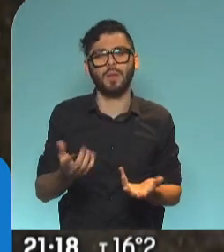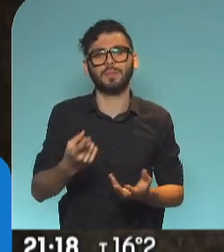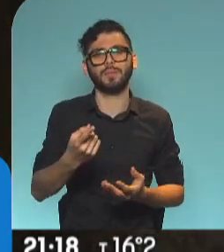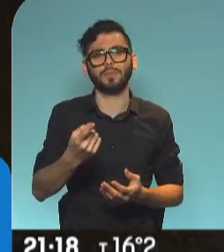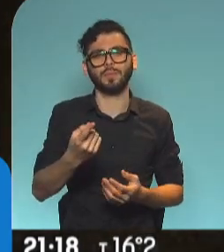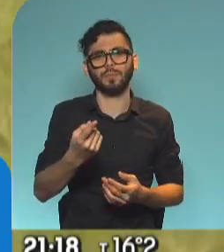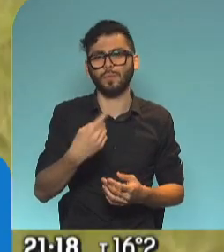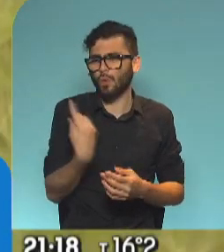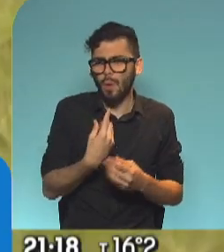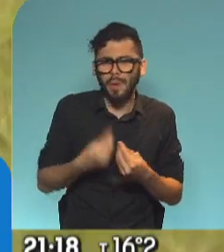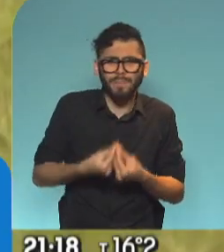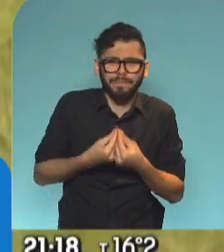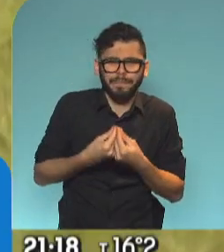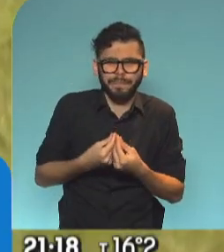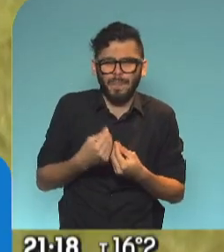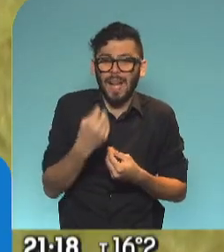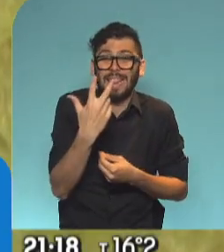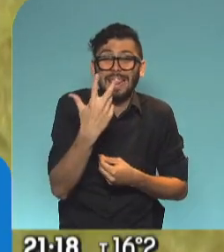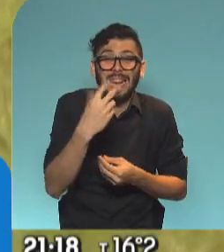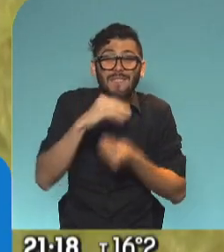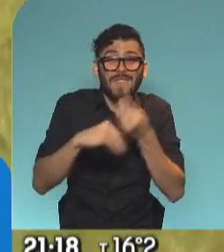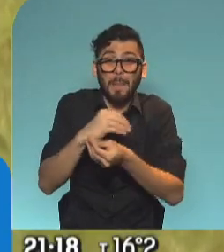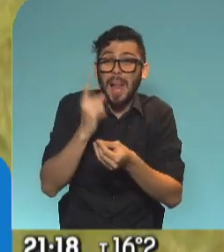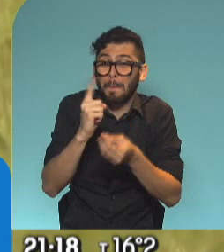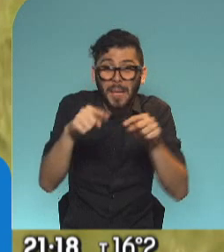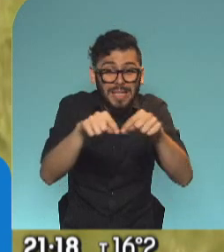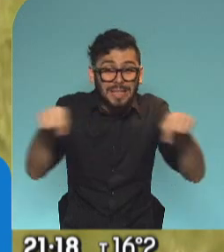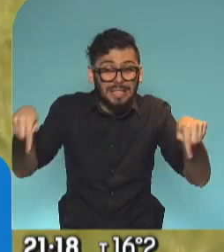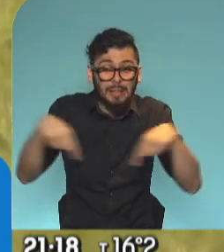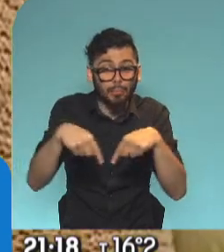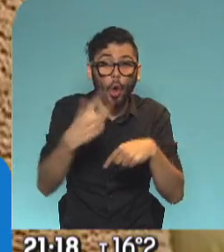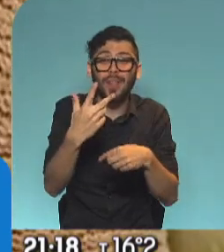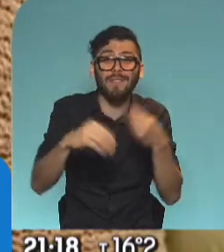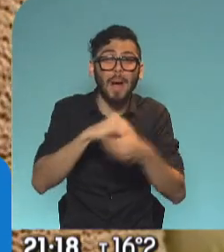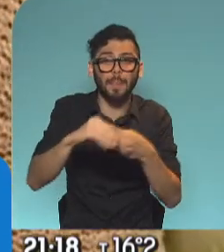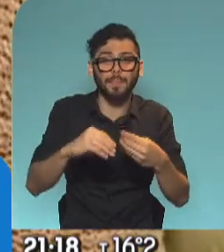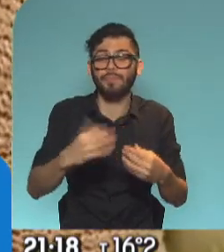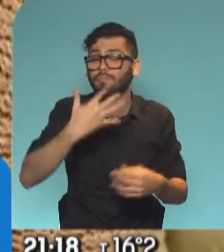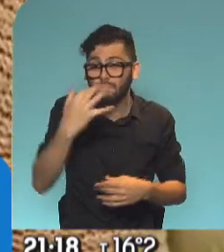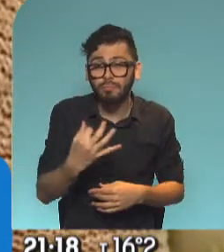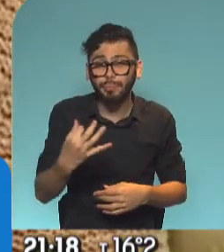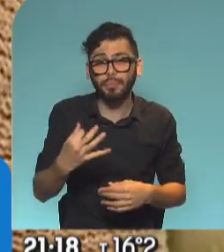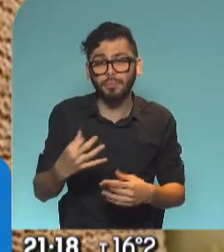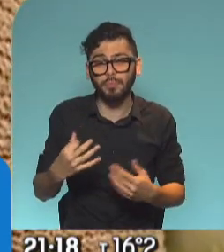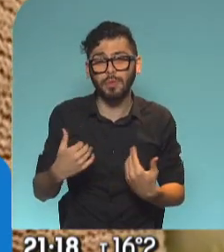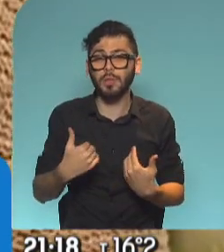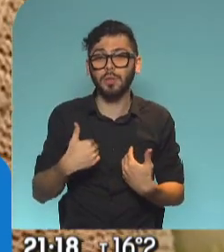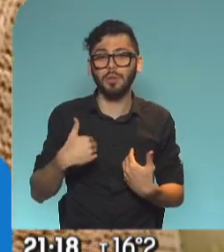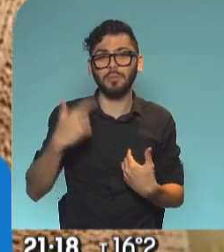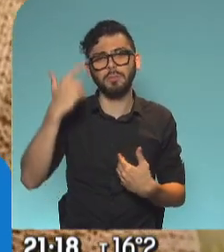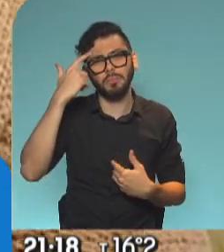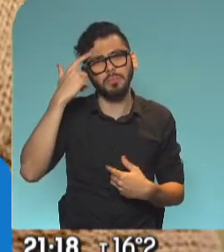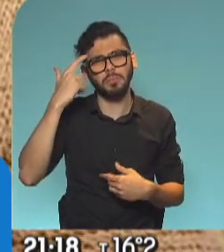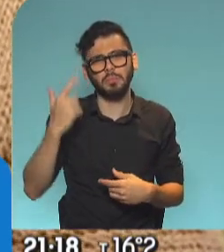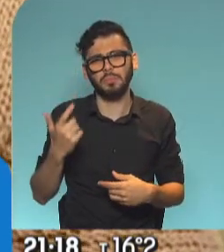Todos amontonados, hay tres familias viviendo en el mismo terreno. Y sinceramente, bueno, creí que